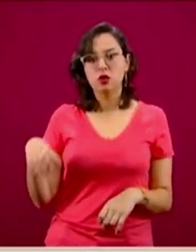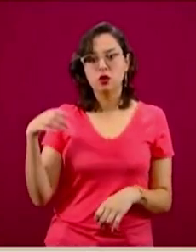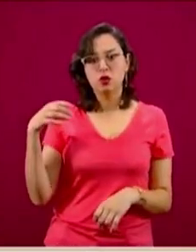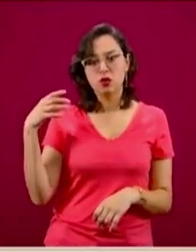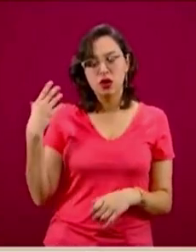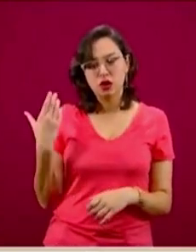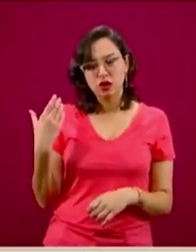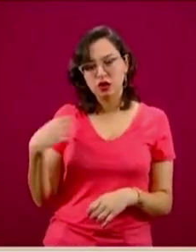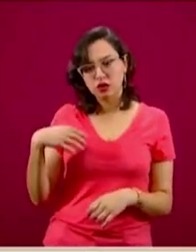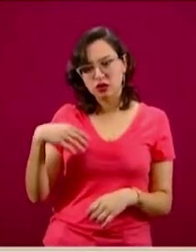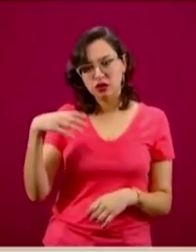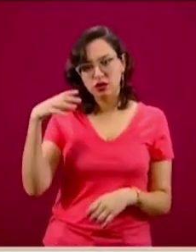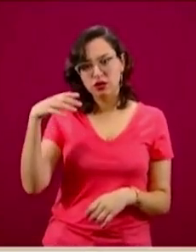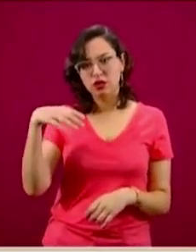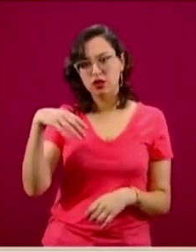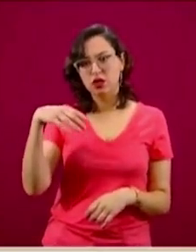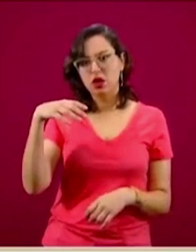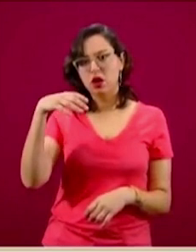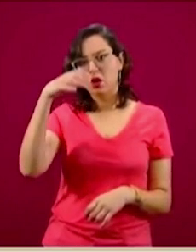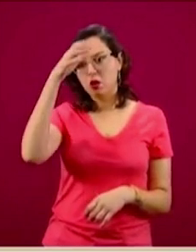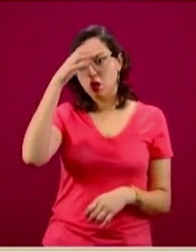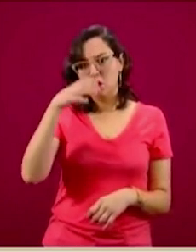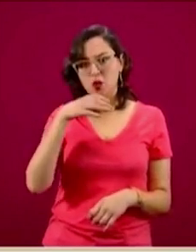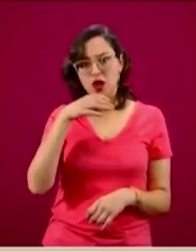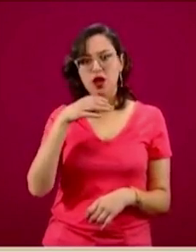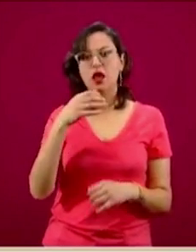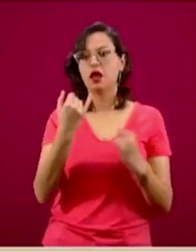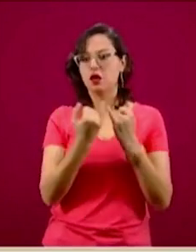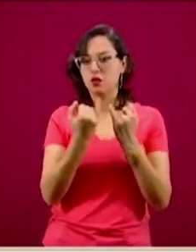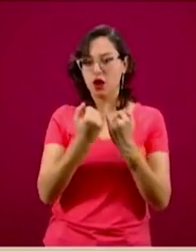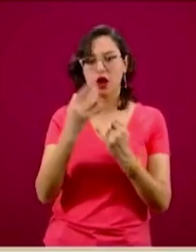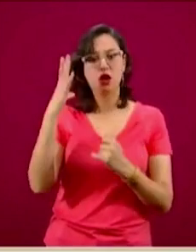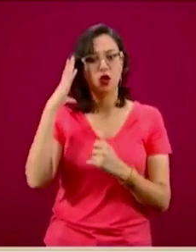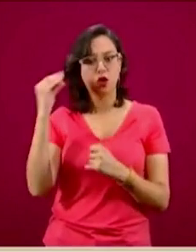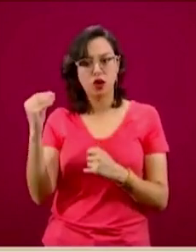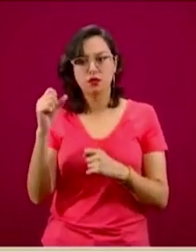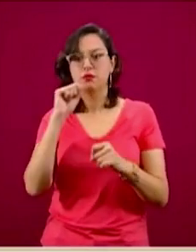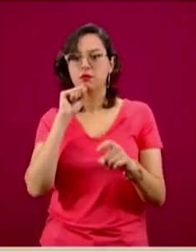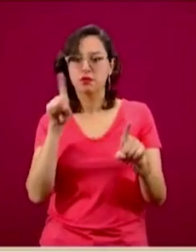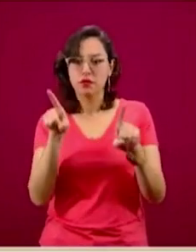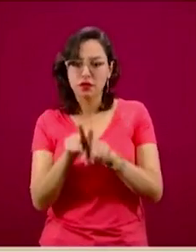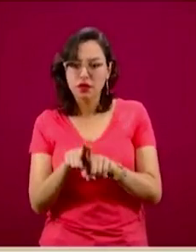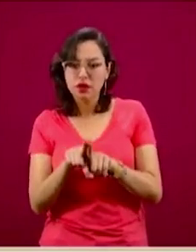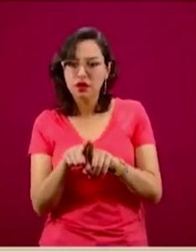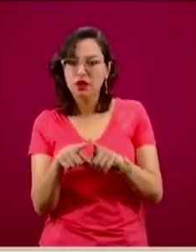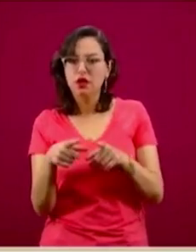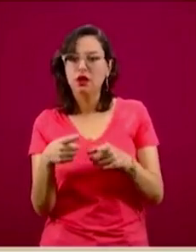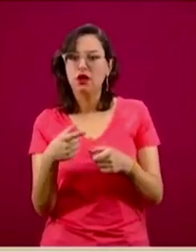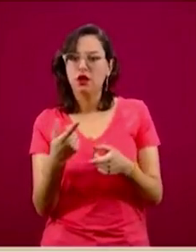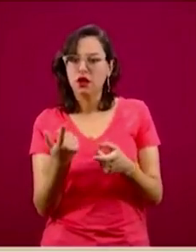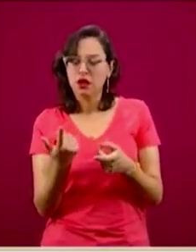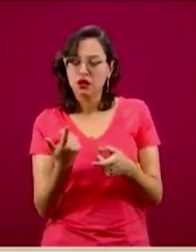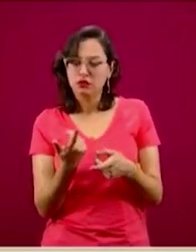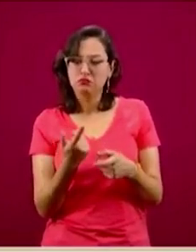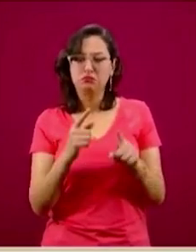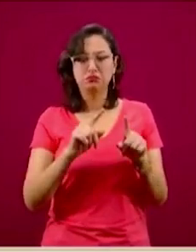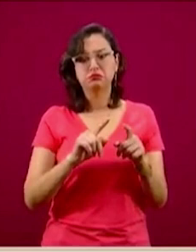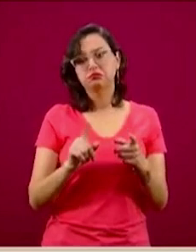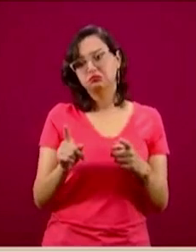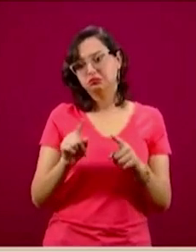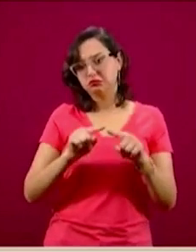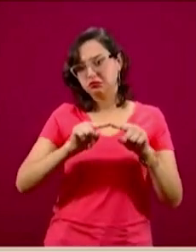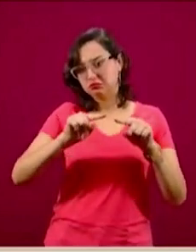50 por ciento colima también aunque también tuvo un pico que seguramente está relacionado con algunos